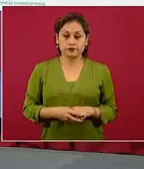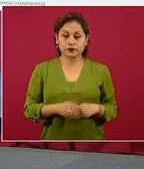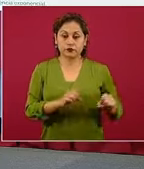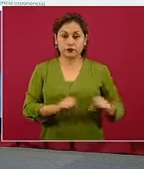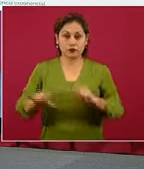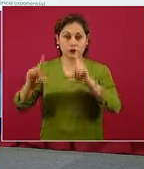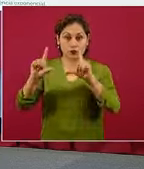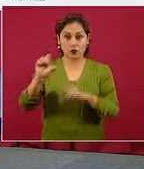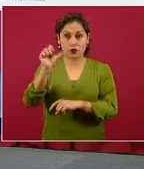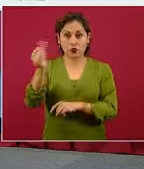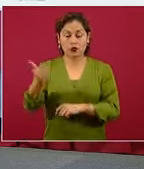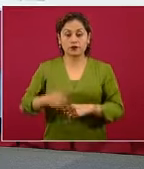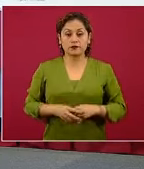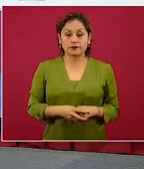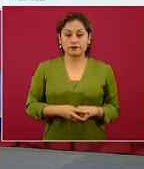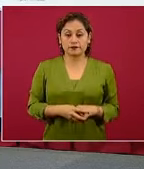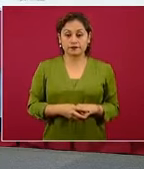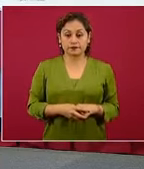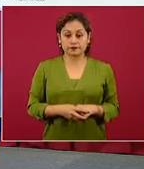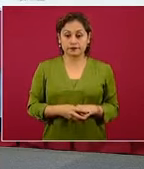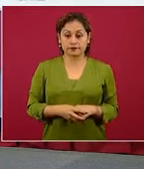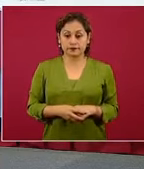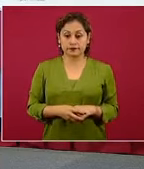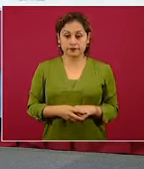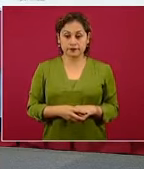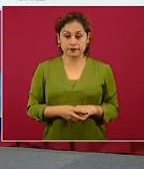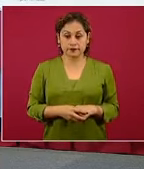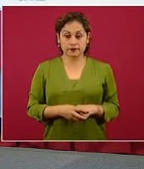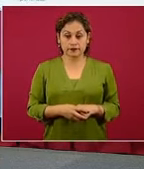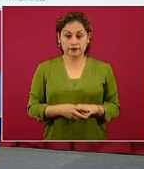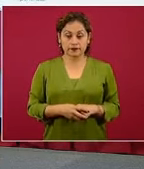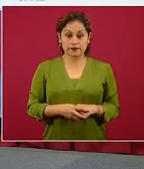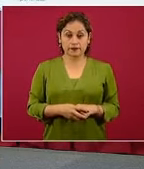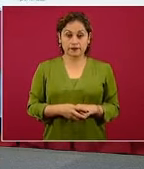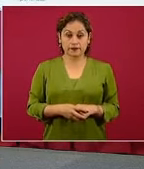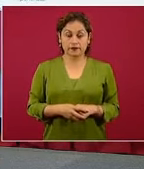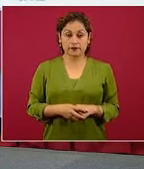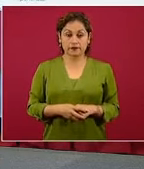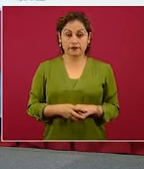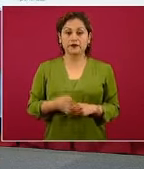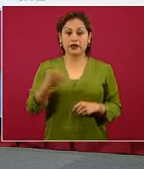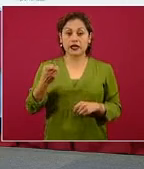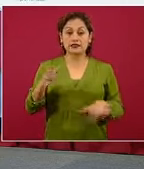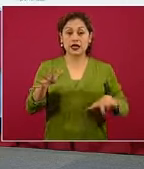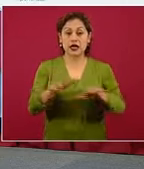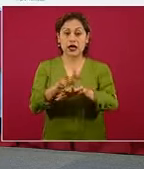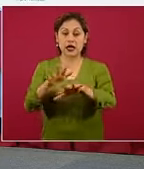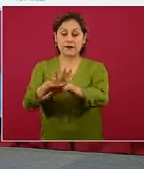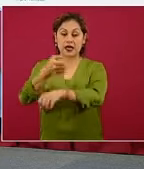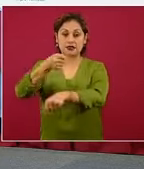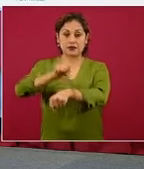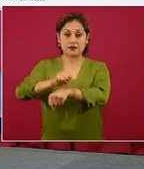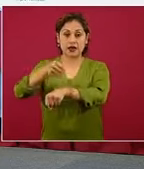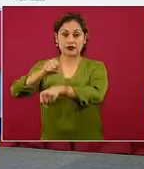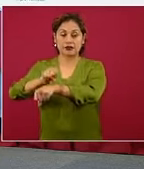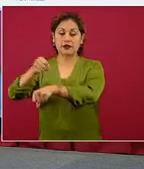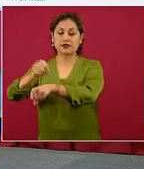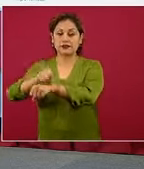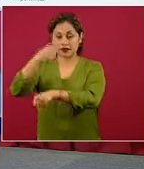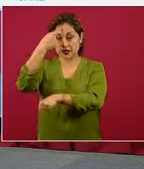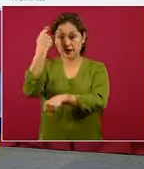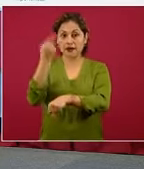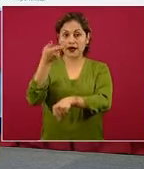diapositiva, tenemos ahora el cambio de porcentaje semanal para los casos